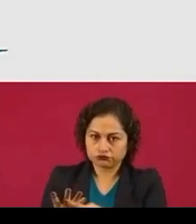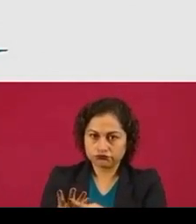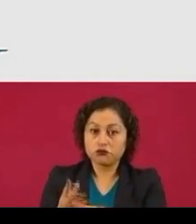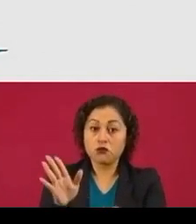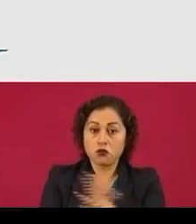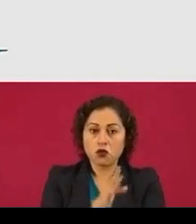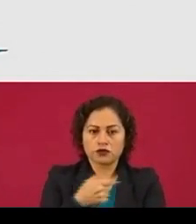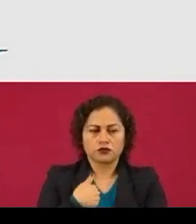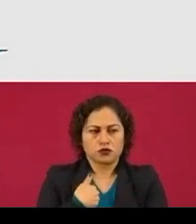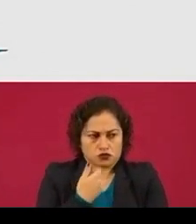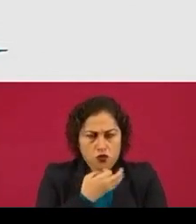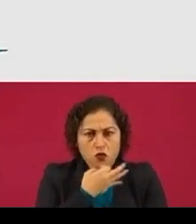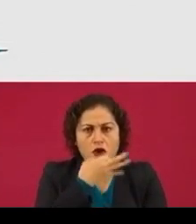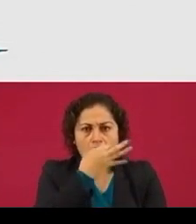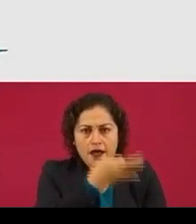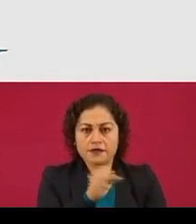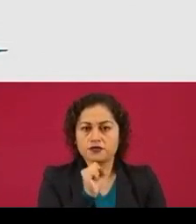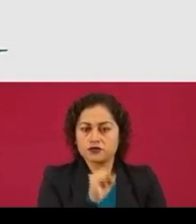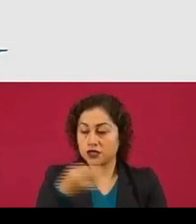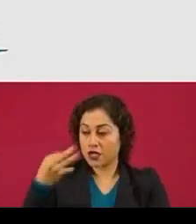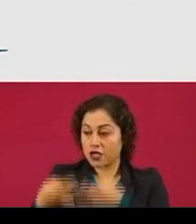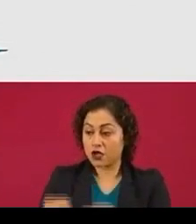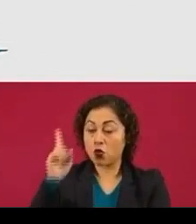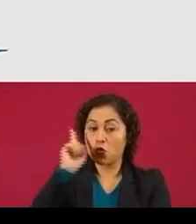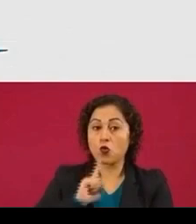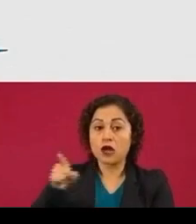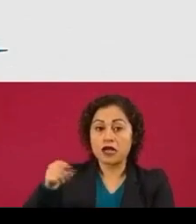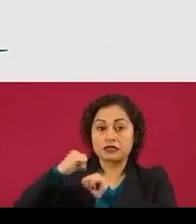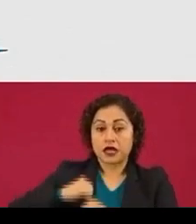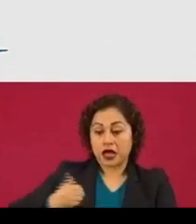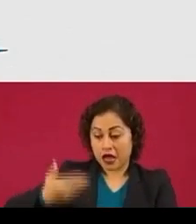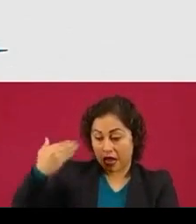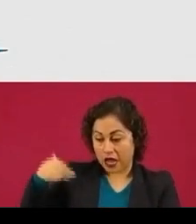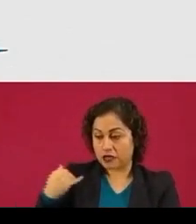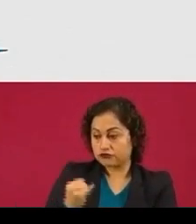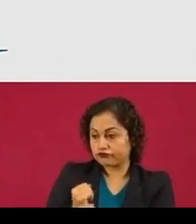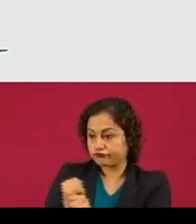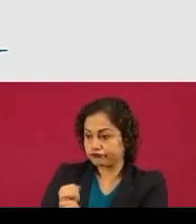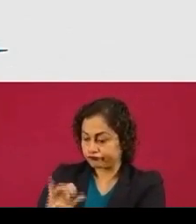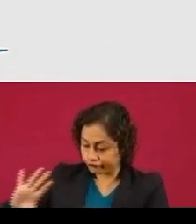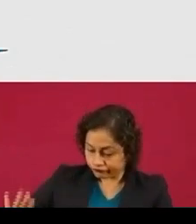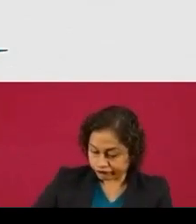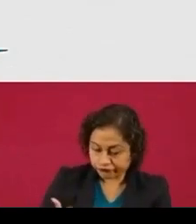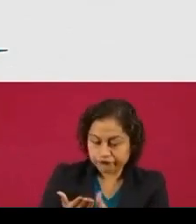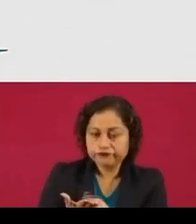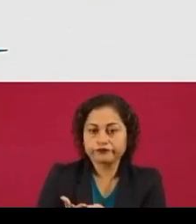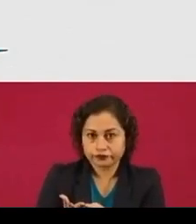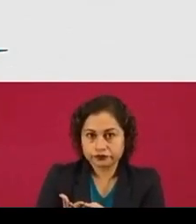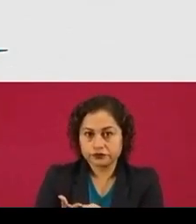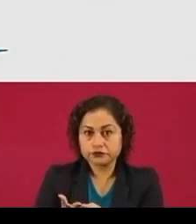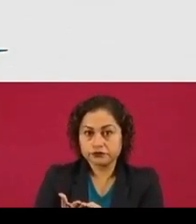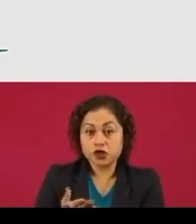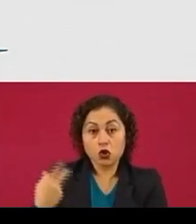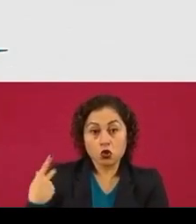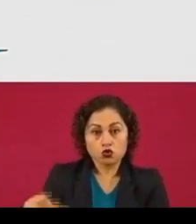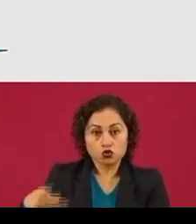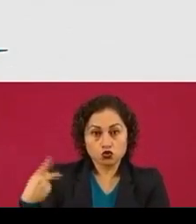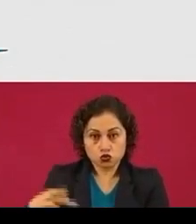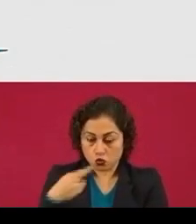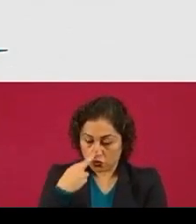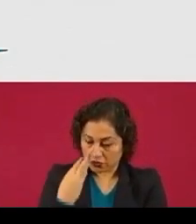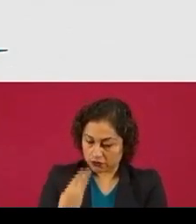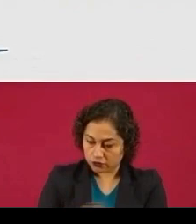conocimiento que una vez que la jueza de distrito encargada del caso se allegó de toda la información pertinente, en pleno ejercicio de su